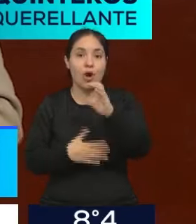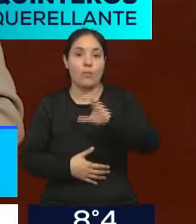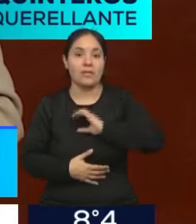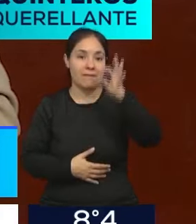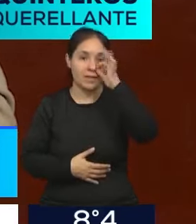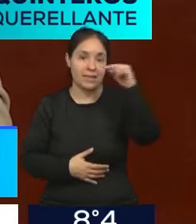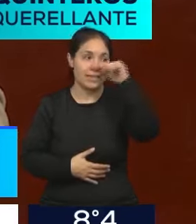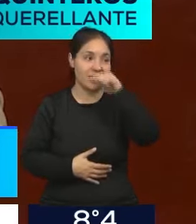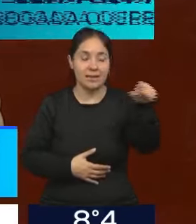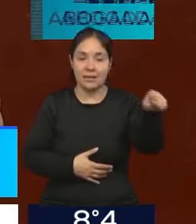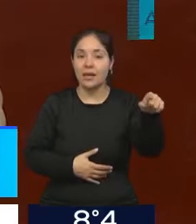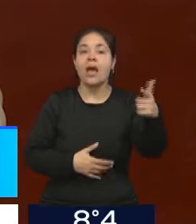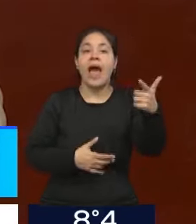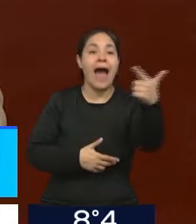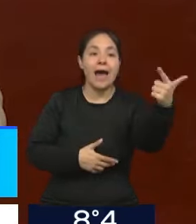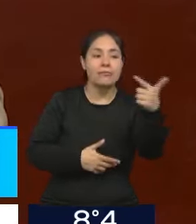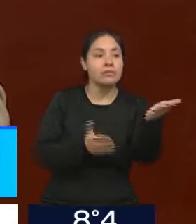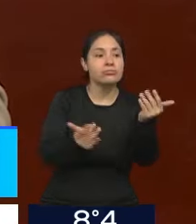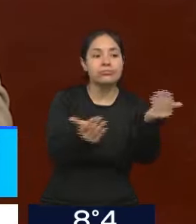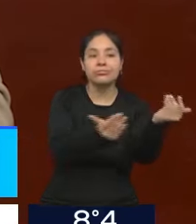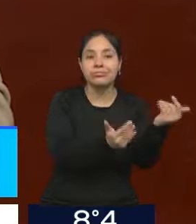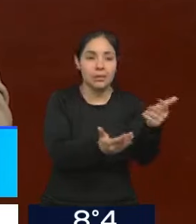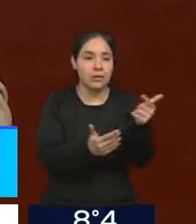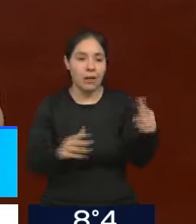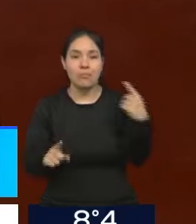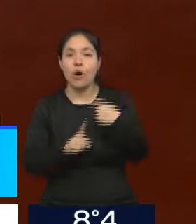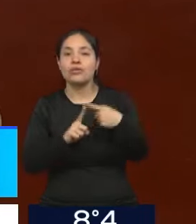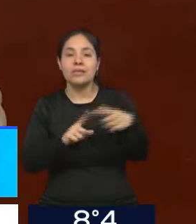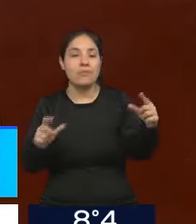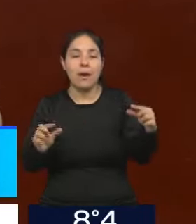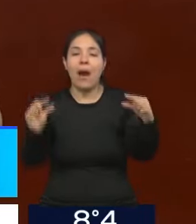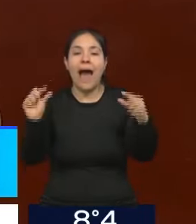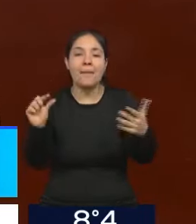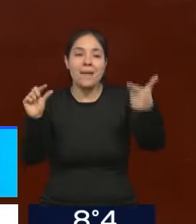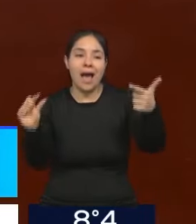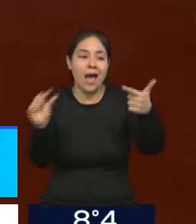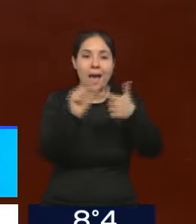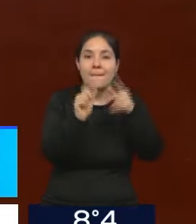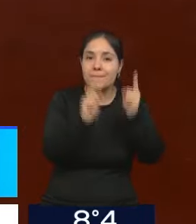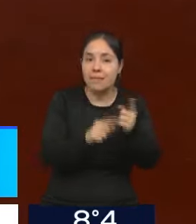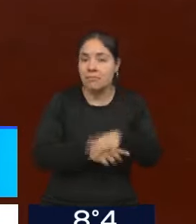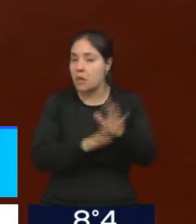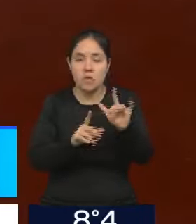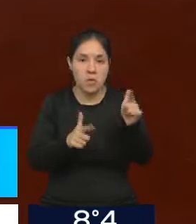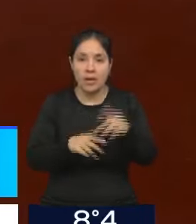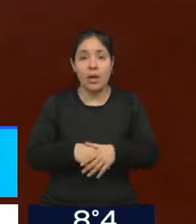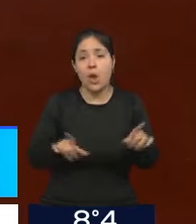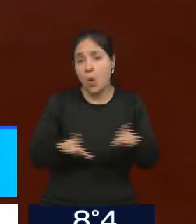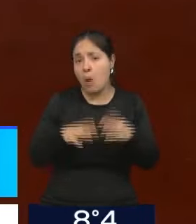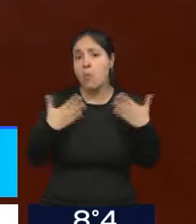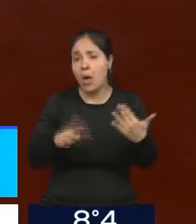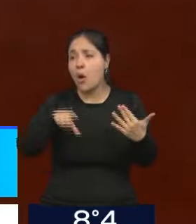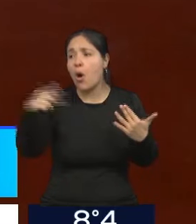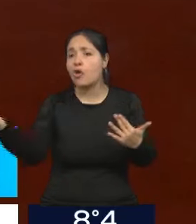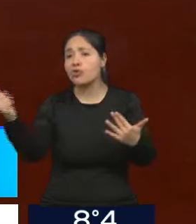peritadas no han dado resultado positivo, lo que no quiere decir que no hayan existido otros agentes policiales en el lugar que